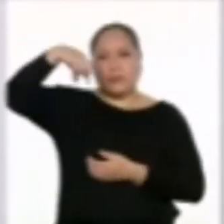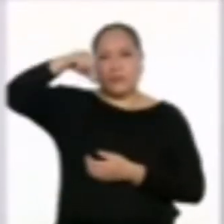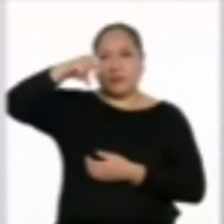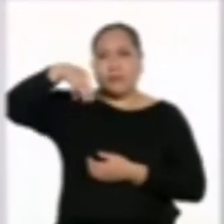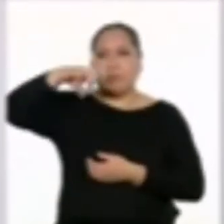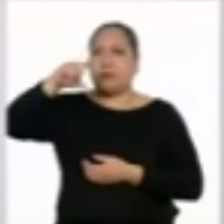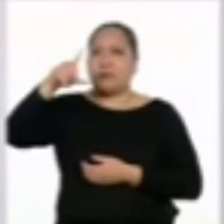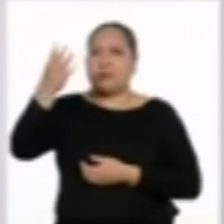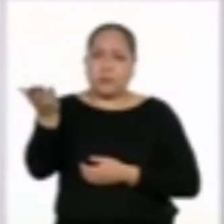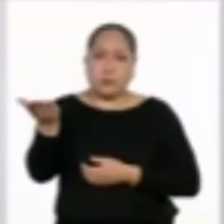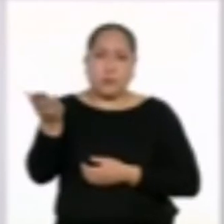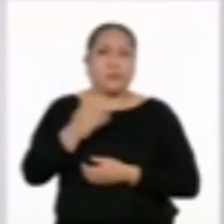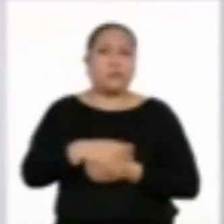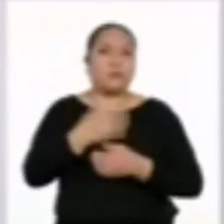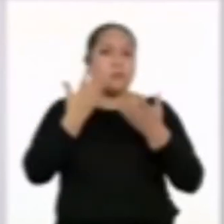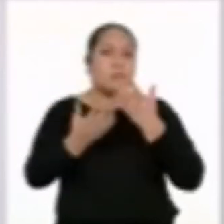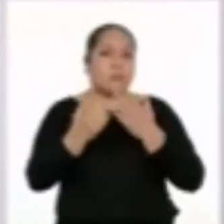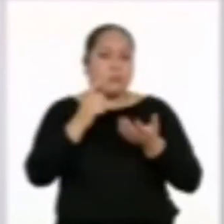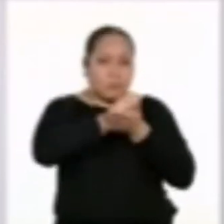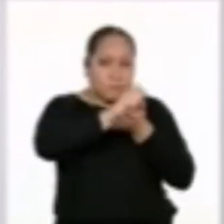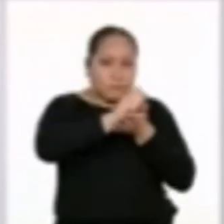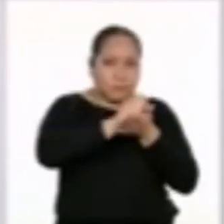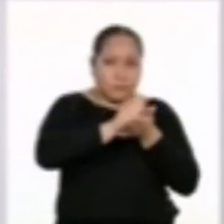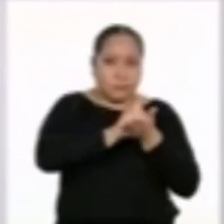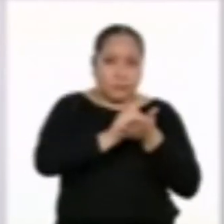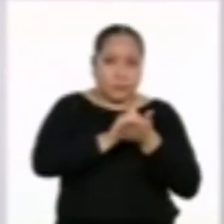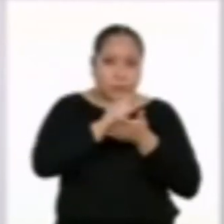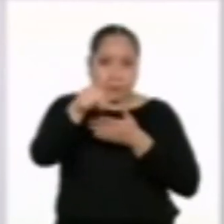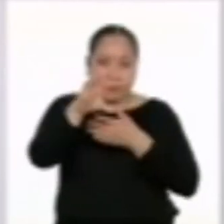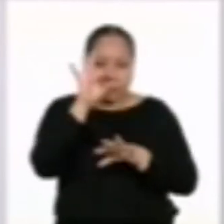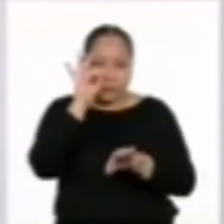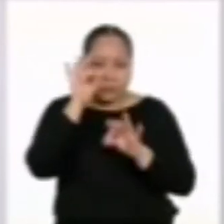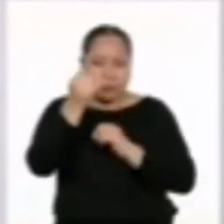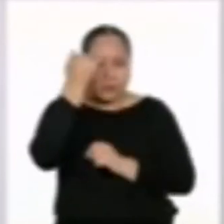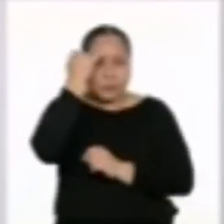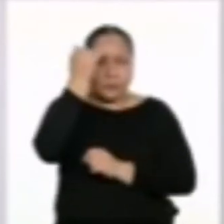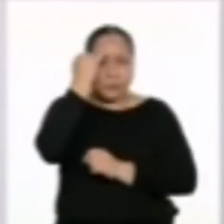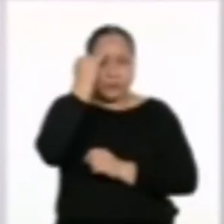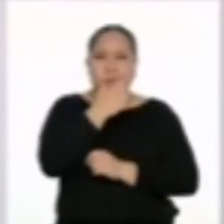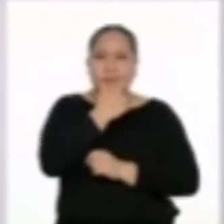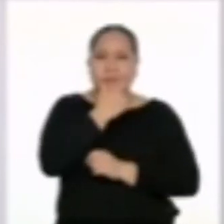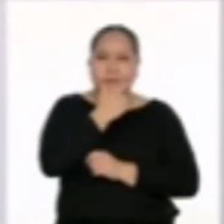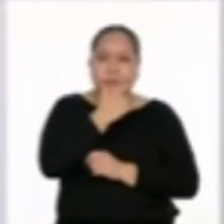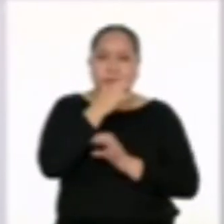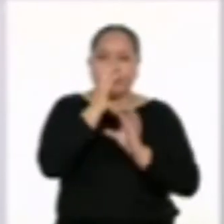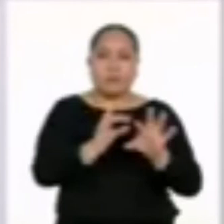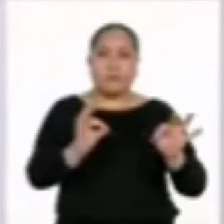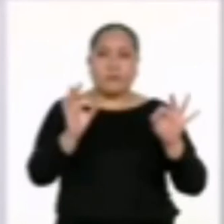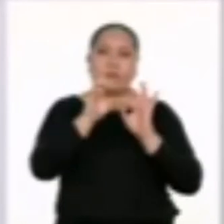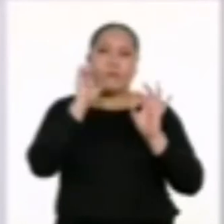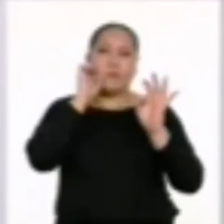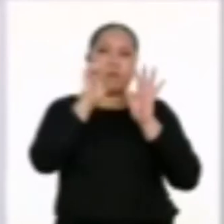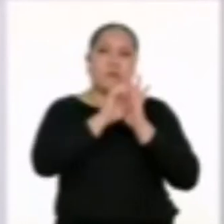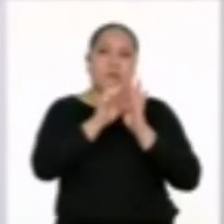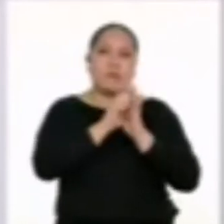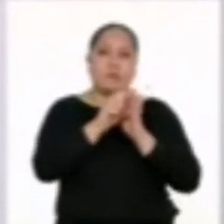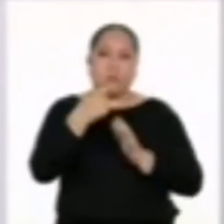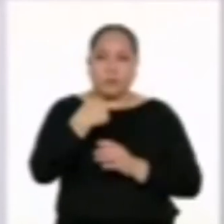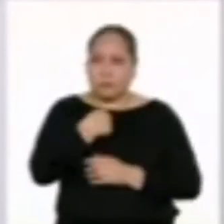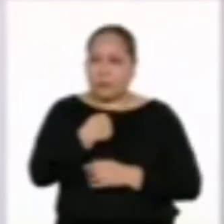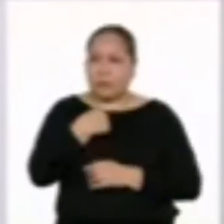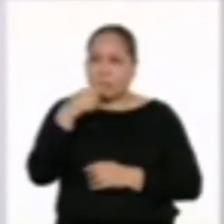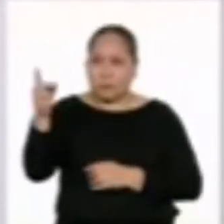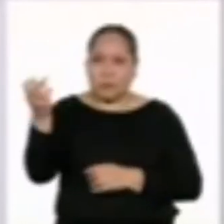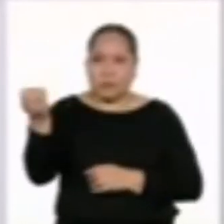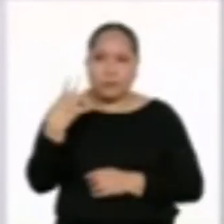contado. Seguramente, al tomar apuntes, han identificado ideas fuerza. Por ejemplo, yo, a partir de todo